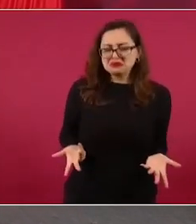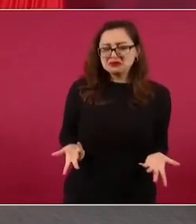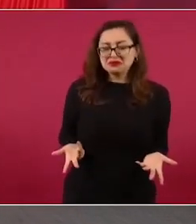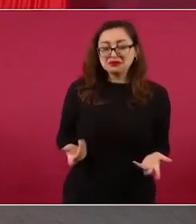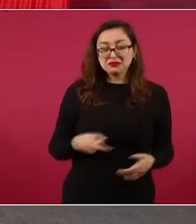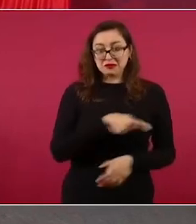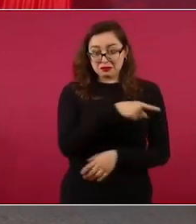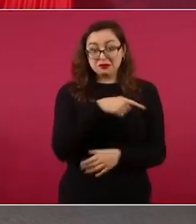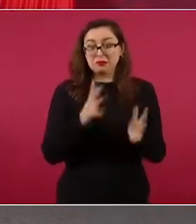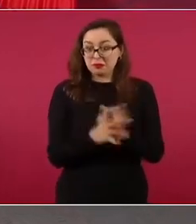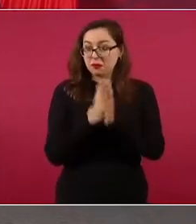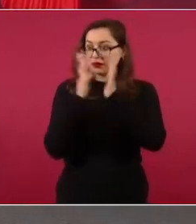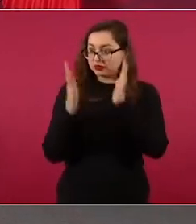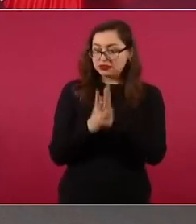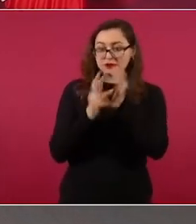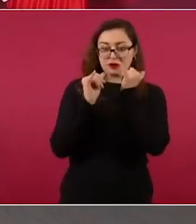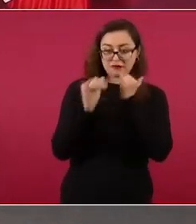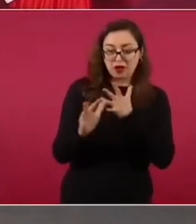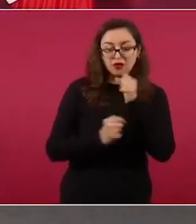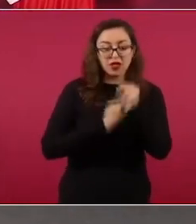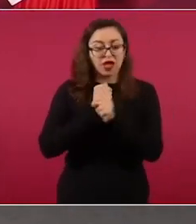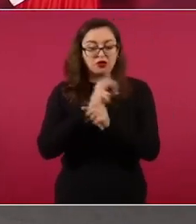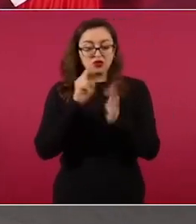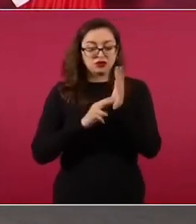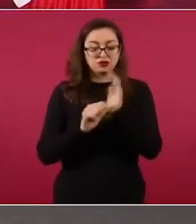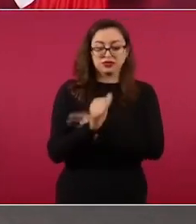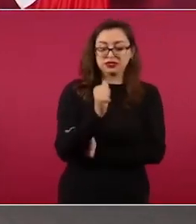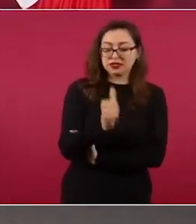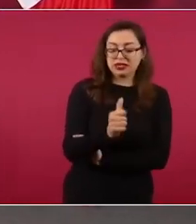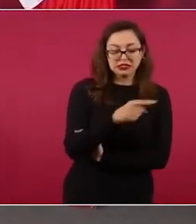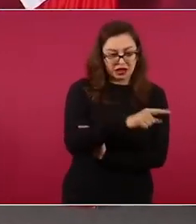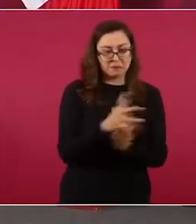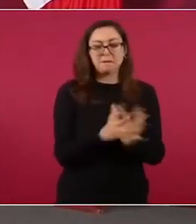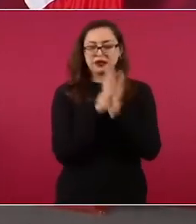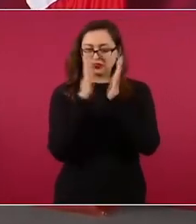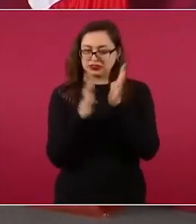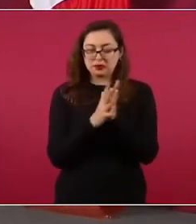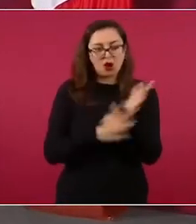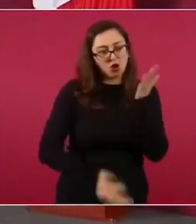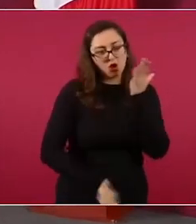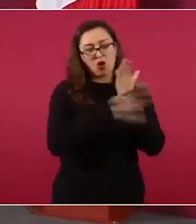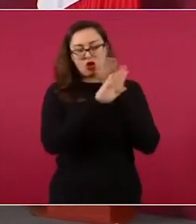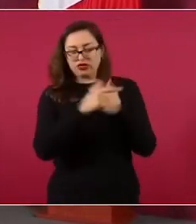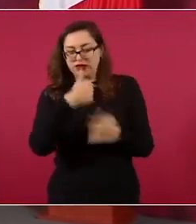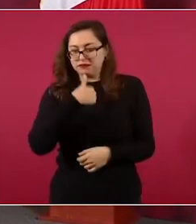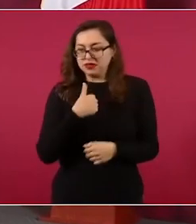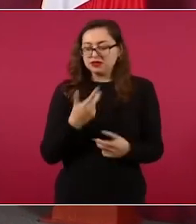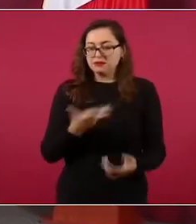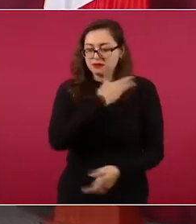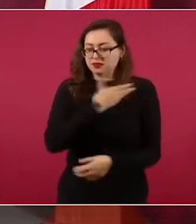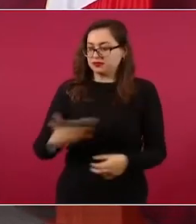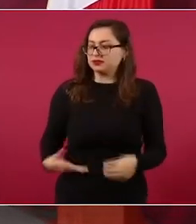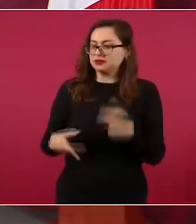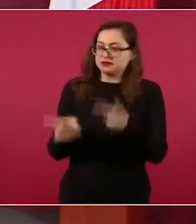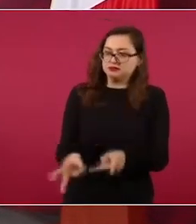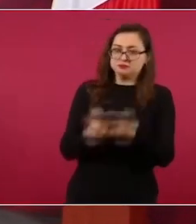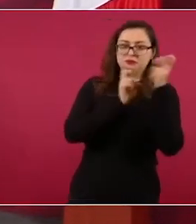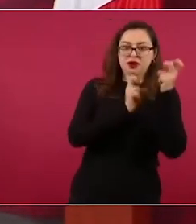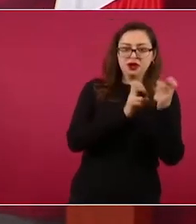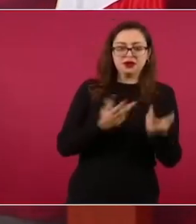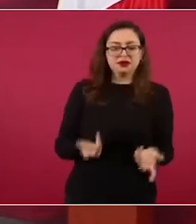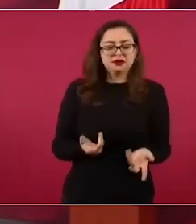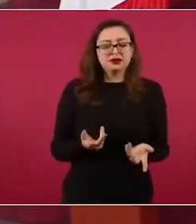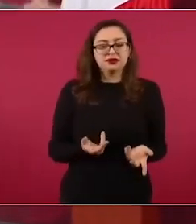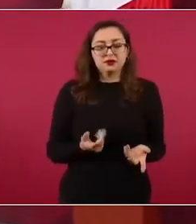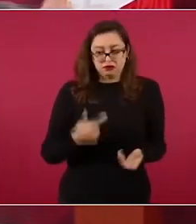que él participó en el fraude del 2006 para que yo no llegara a la presidencia,